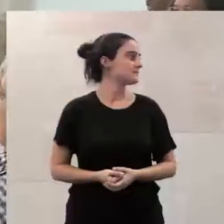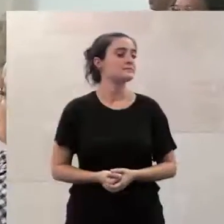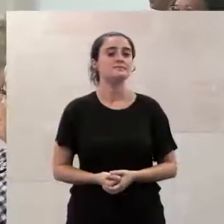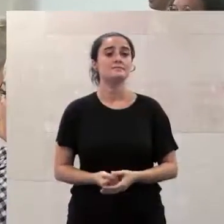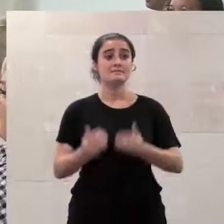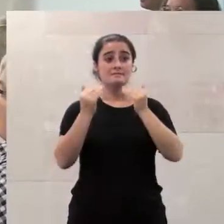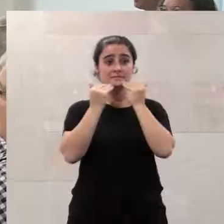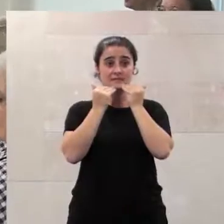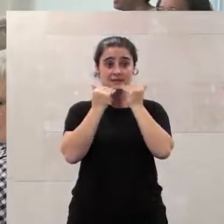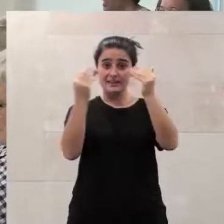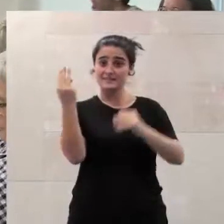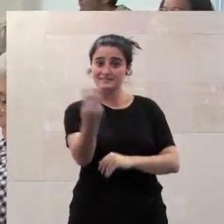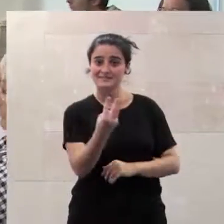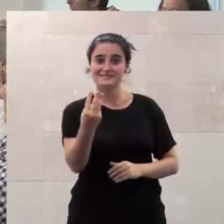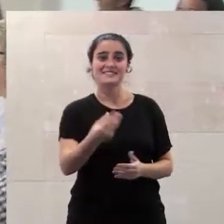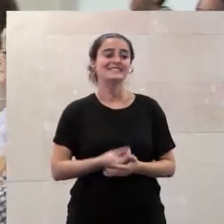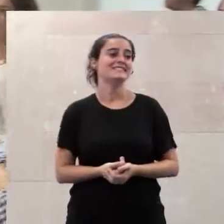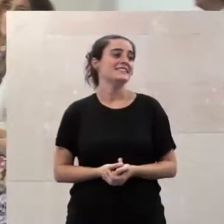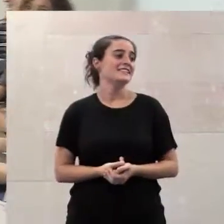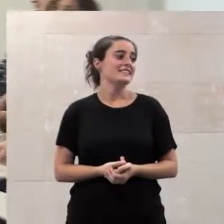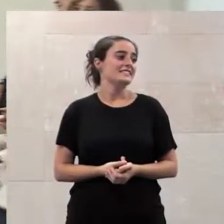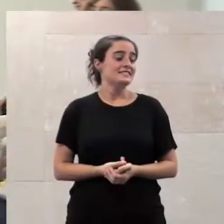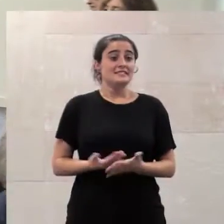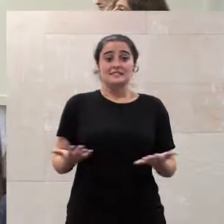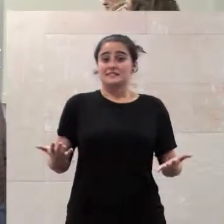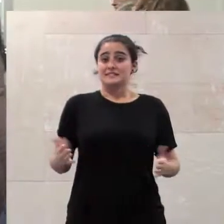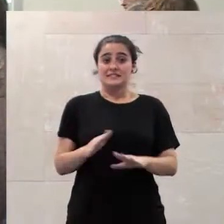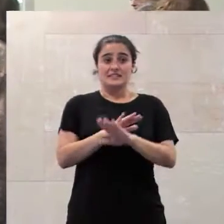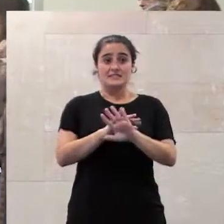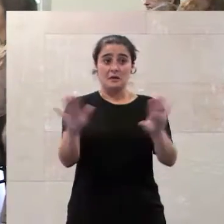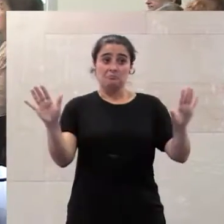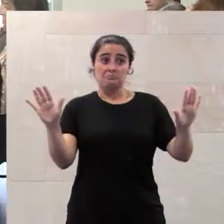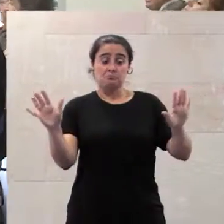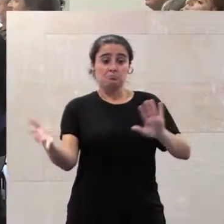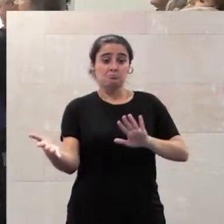Ba, eskerrik asko iruroi, eta, bueno, honekin nolabait